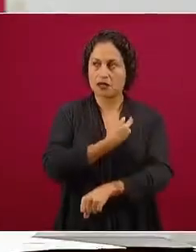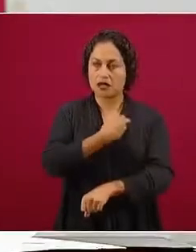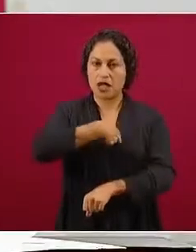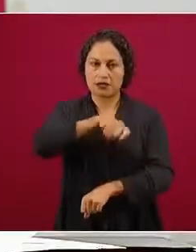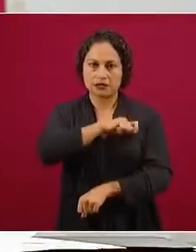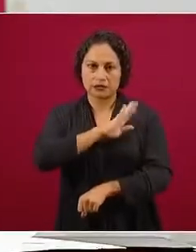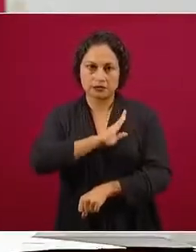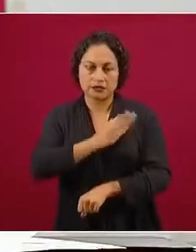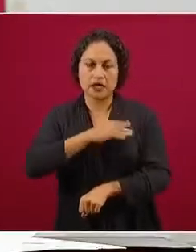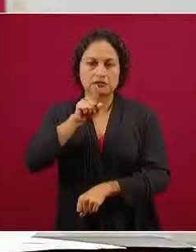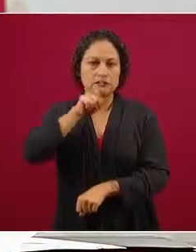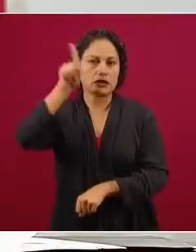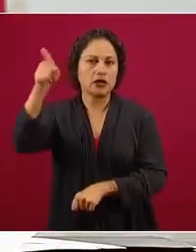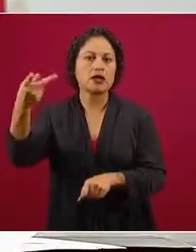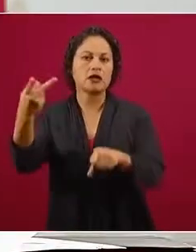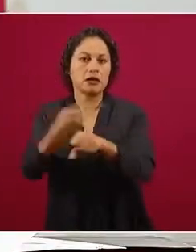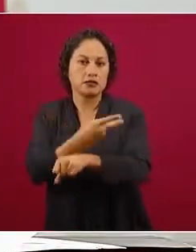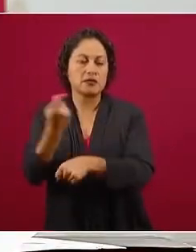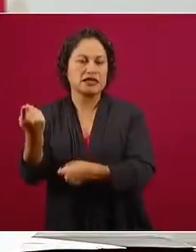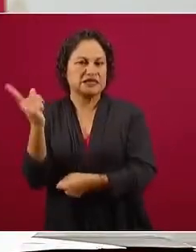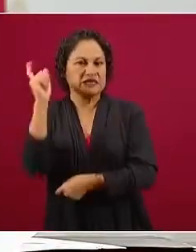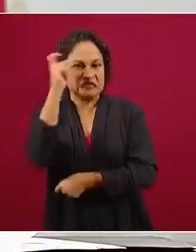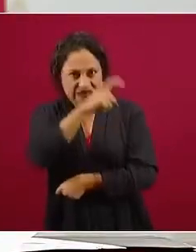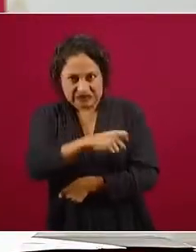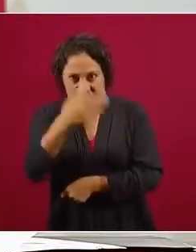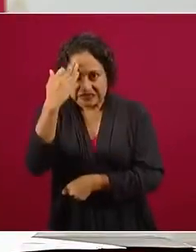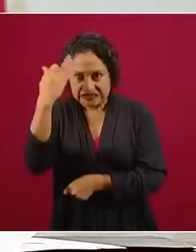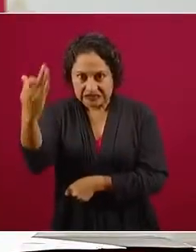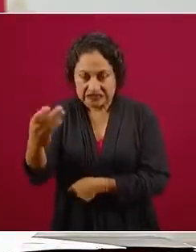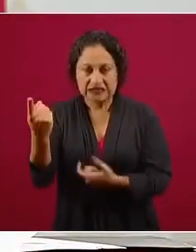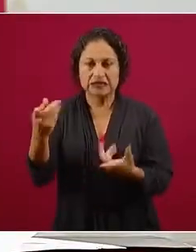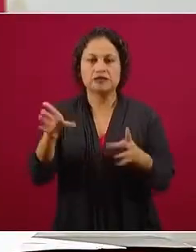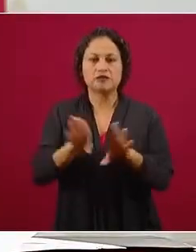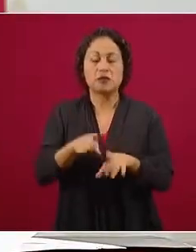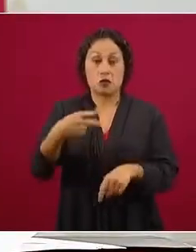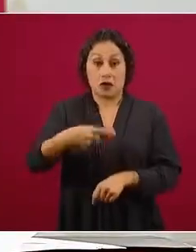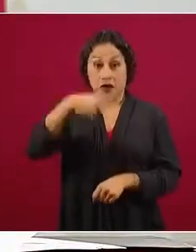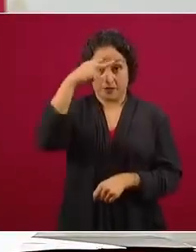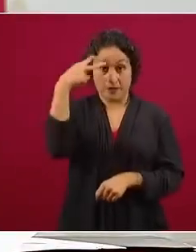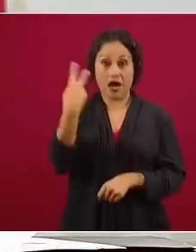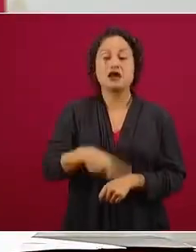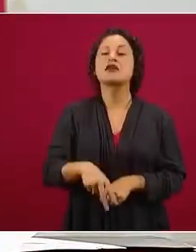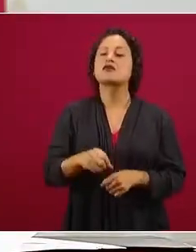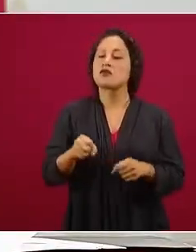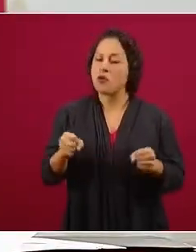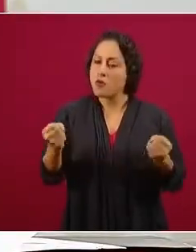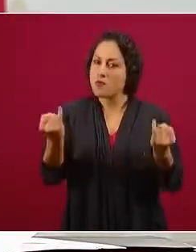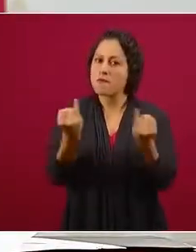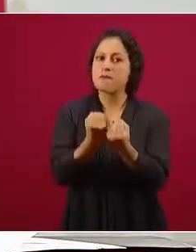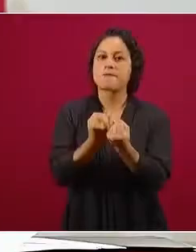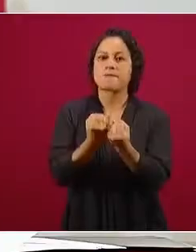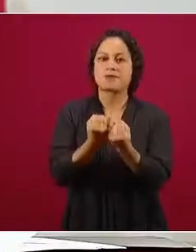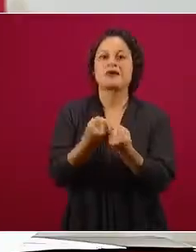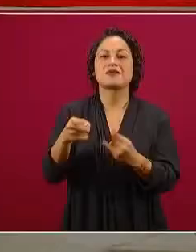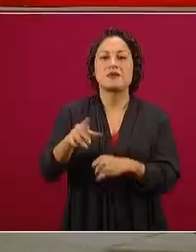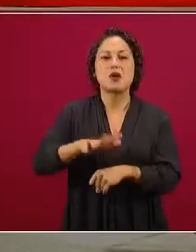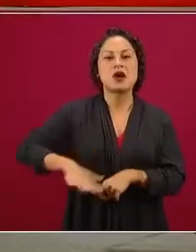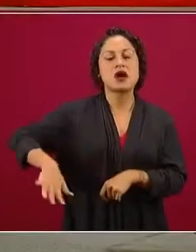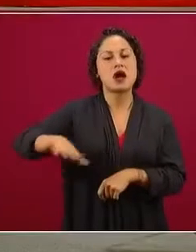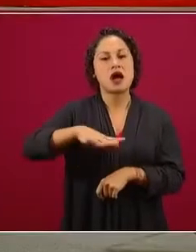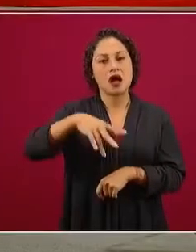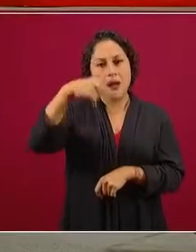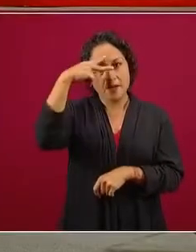Desgraciadamente, en México también hay una tendencia de los medios de comunicación a